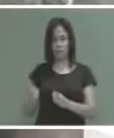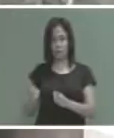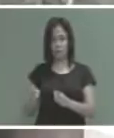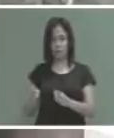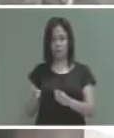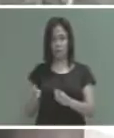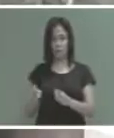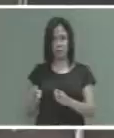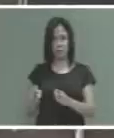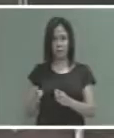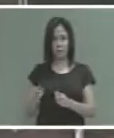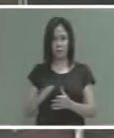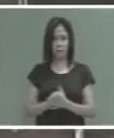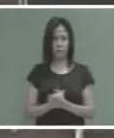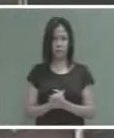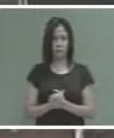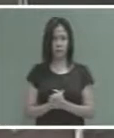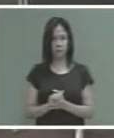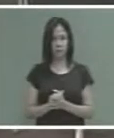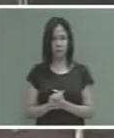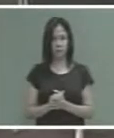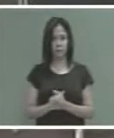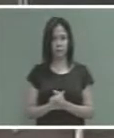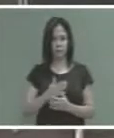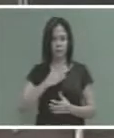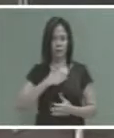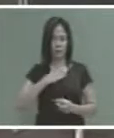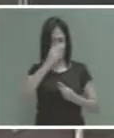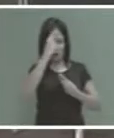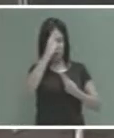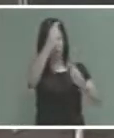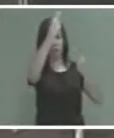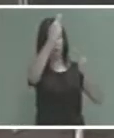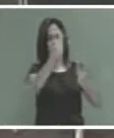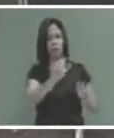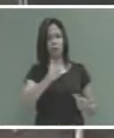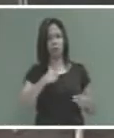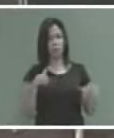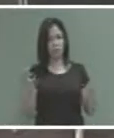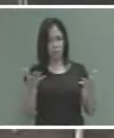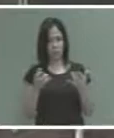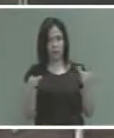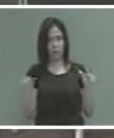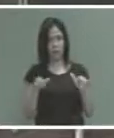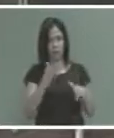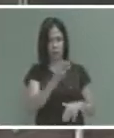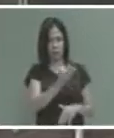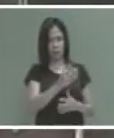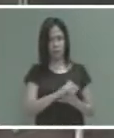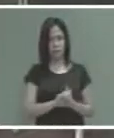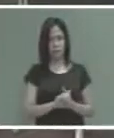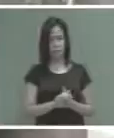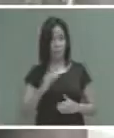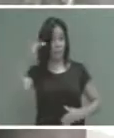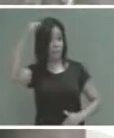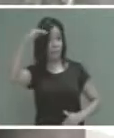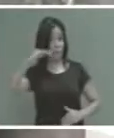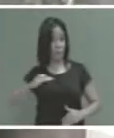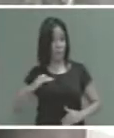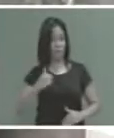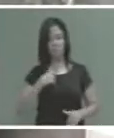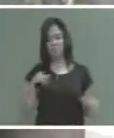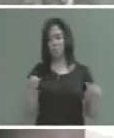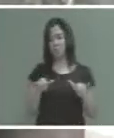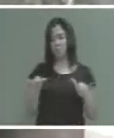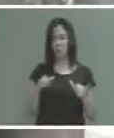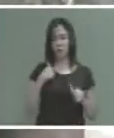artístico considerable, así que para mí era un ídolo, para mí era, yo quería ser ¿Era así. Mayor que tú? No, era la misma edad, un